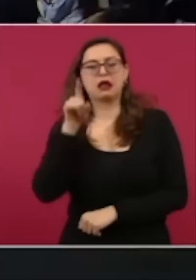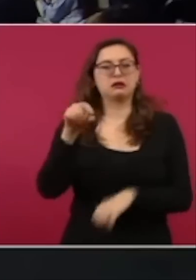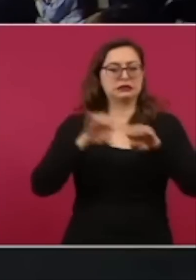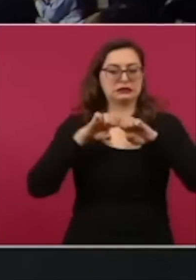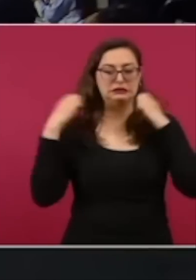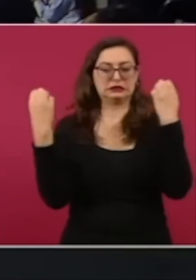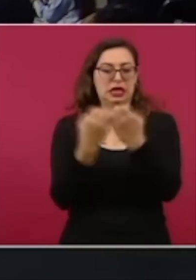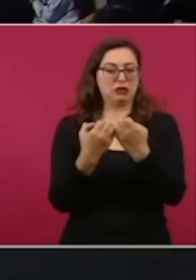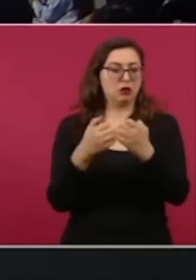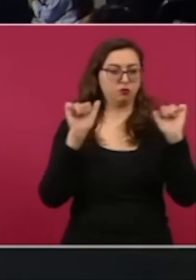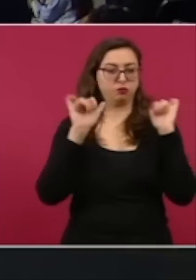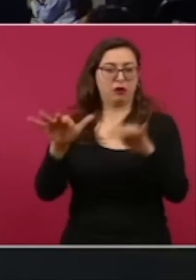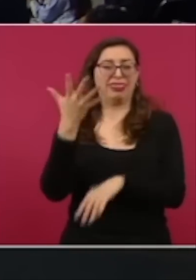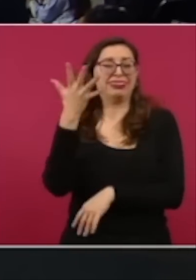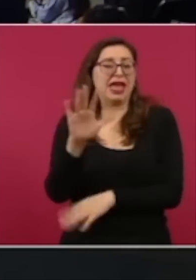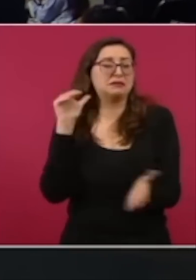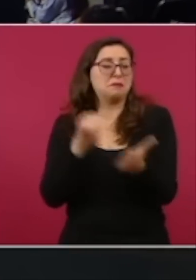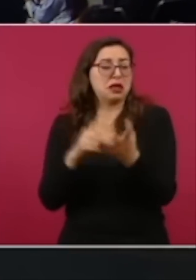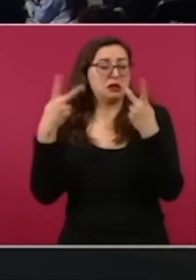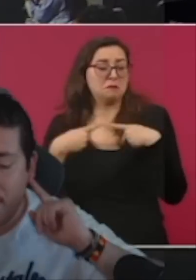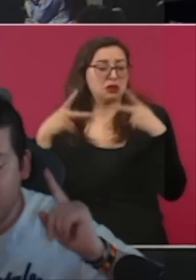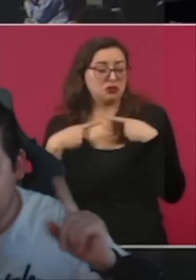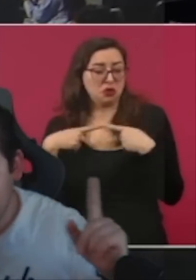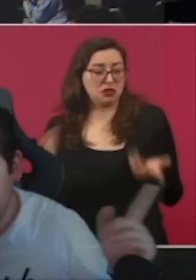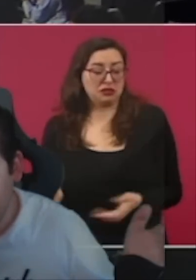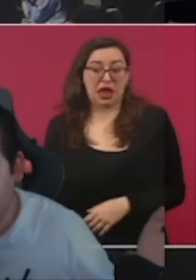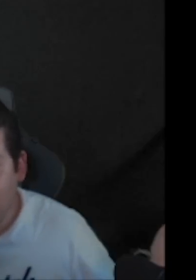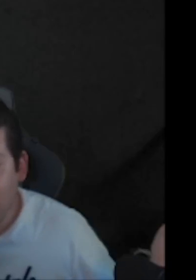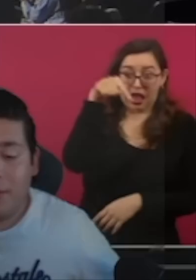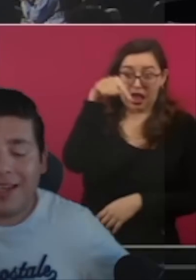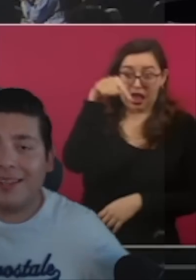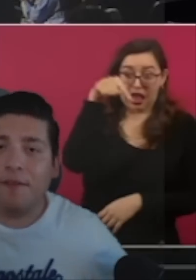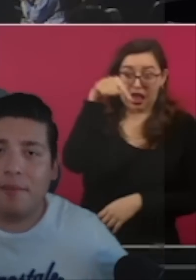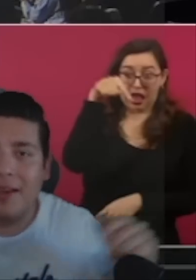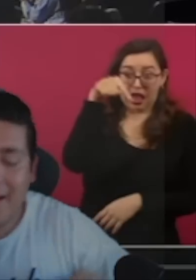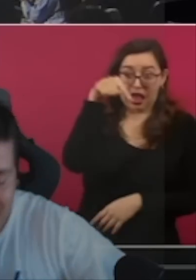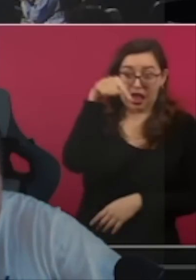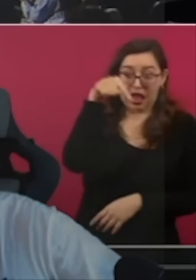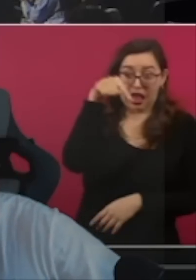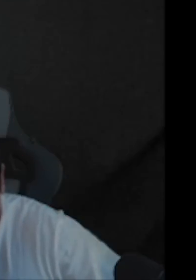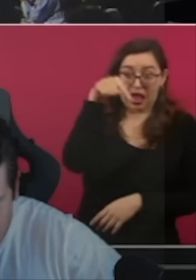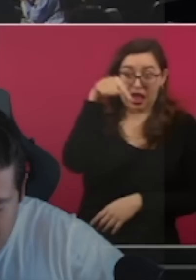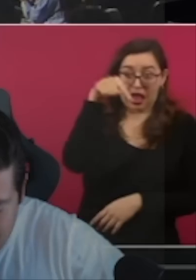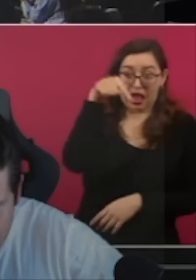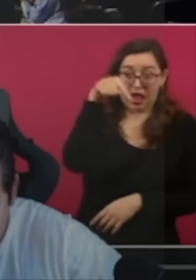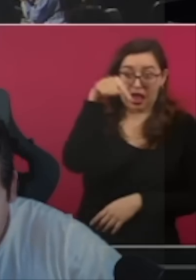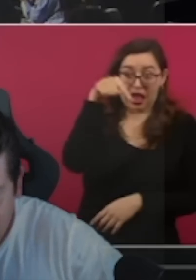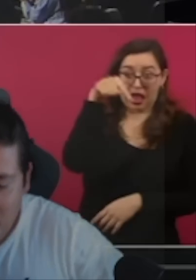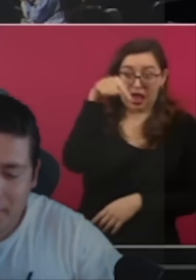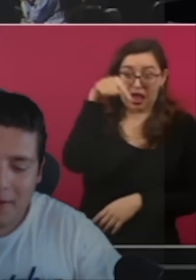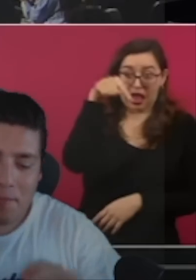capacidad para 10 mil personas. En México, para evitar lo que se planteaba en el reportaje, el ascenso y el descenso. Pues ahí está, familia, esta noticia, que obviamente,